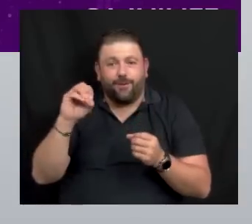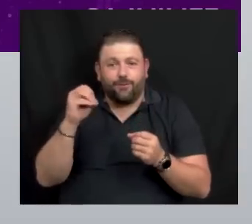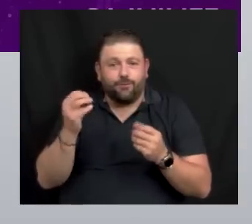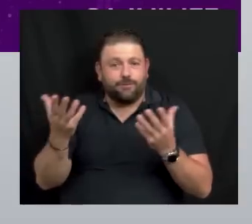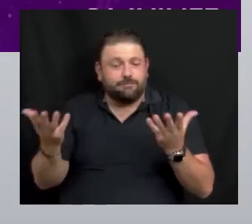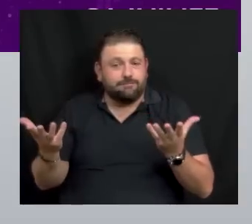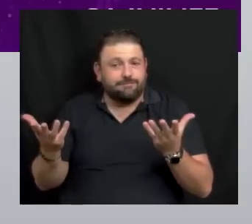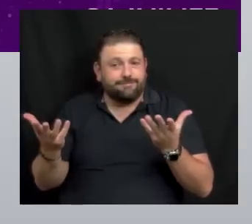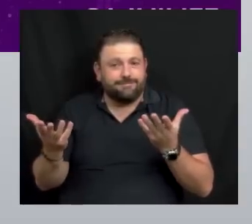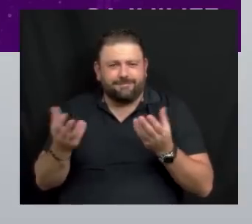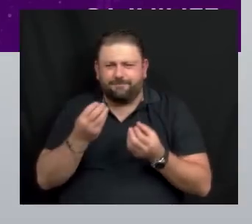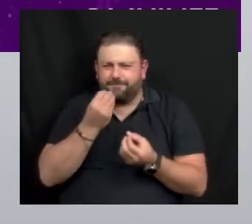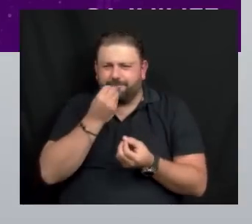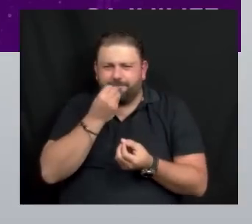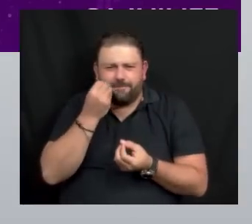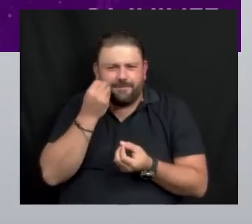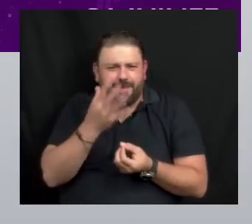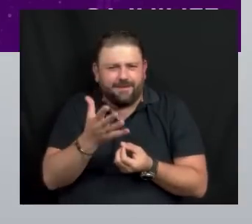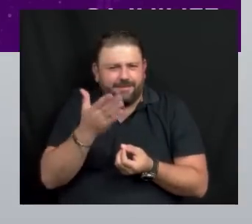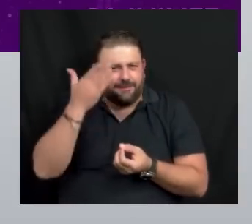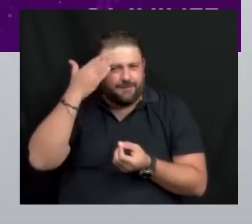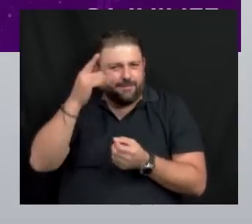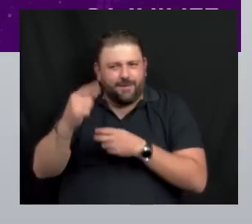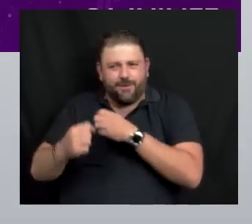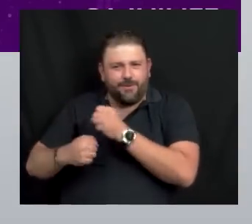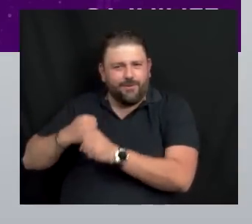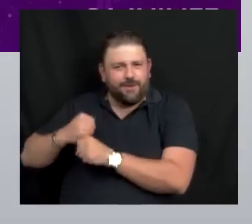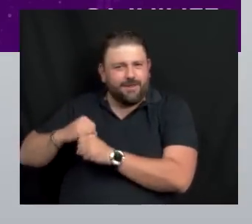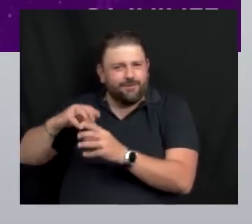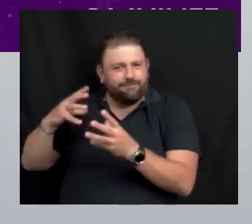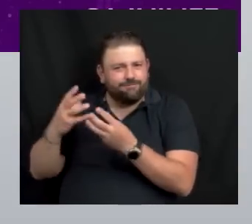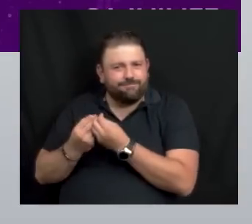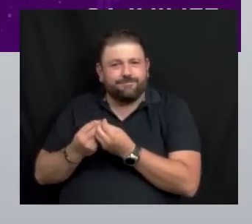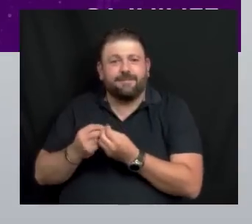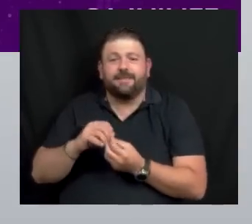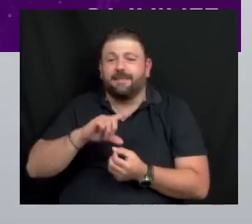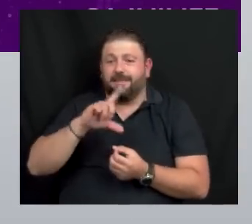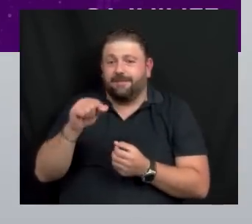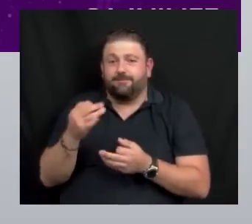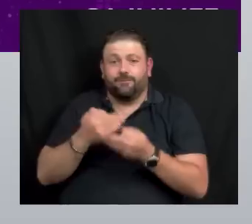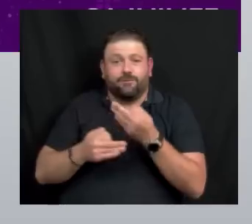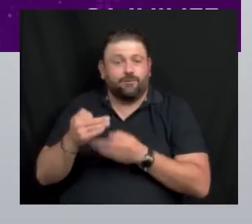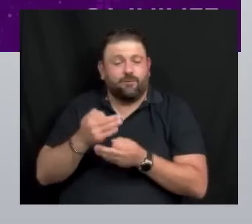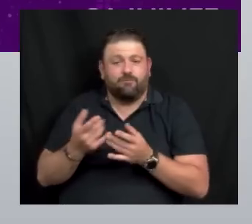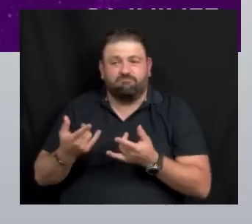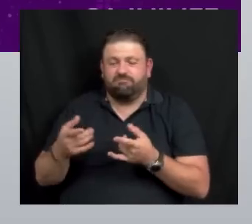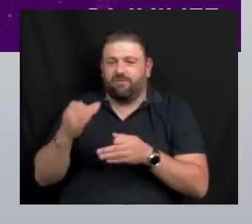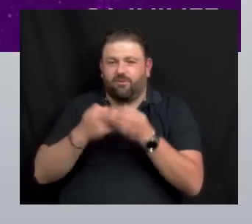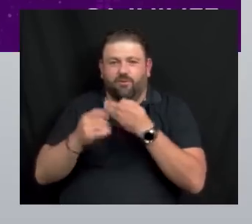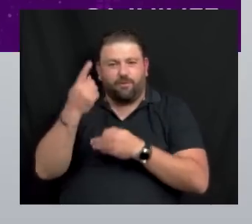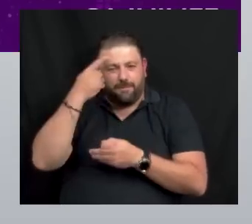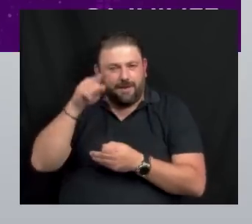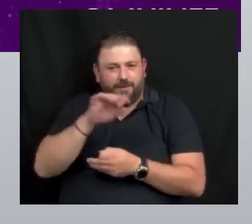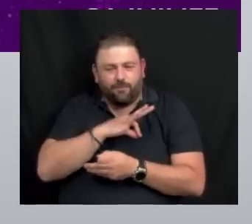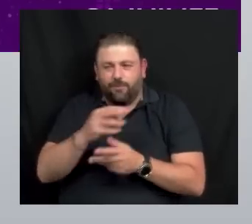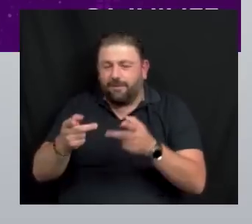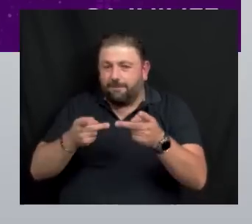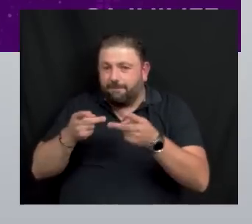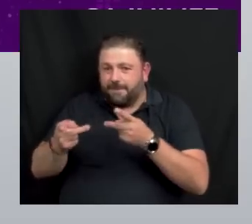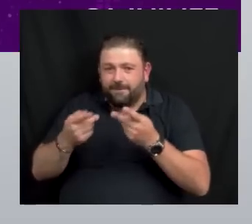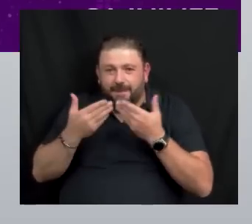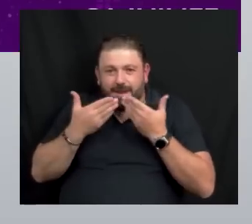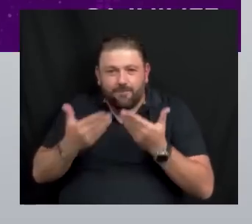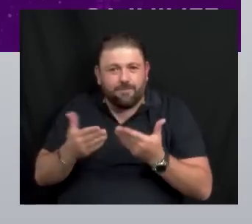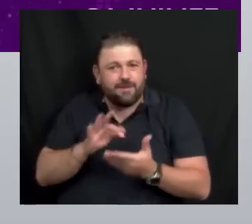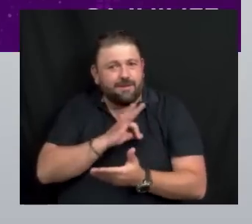O sea, va a estar padrísimo, vamos a andar en Grecia y Turquía, y obviamente cerramos el año como diamantes, como oros, como plata supreme, como todo